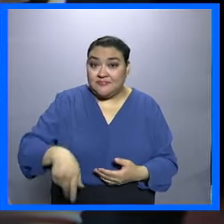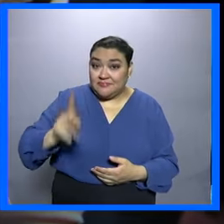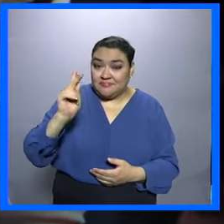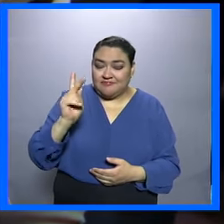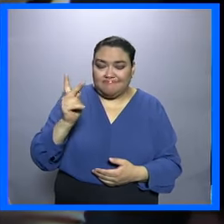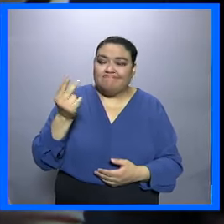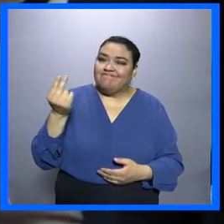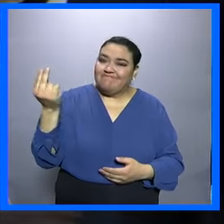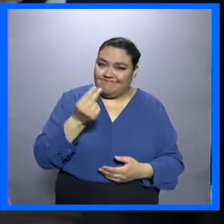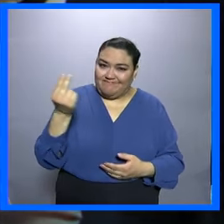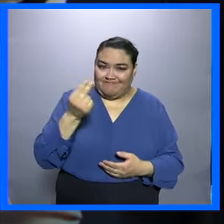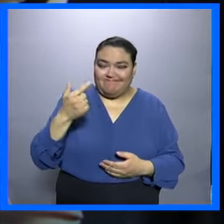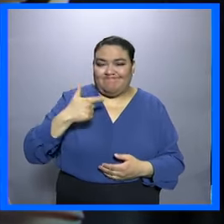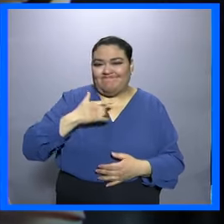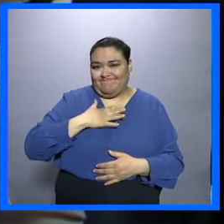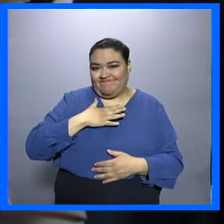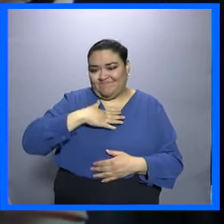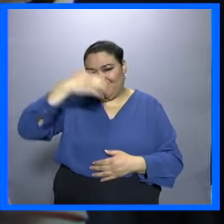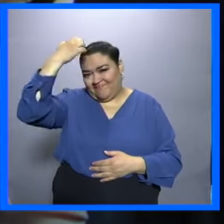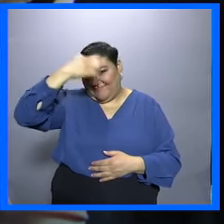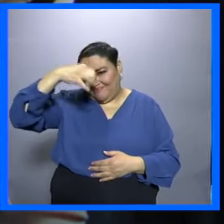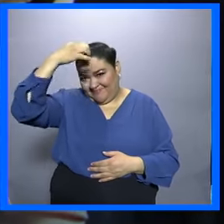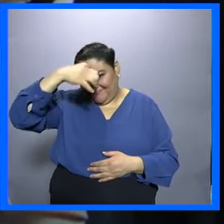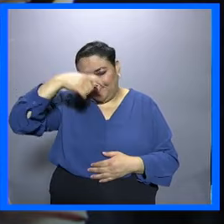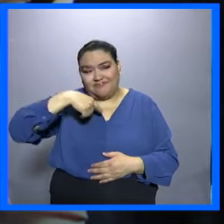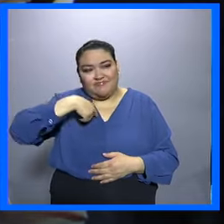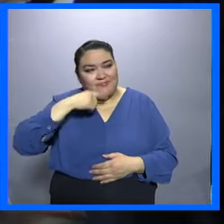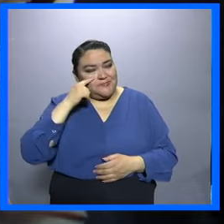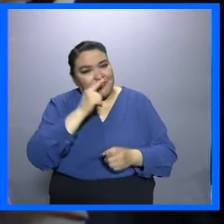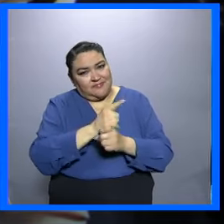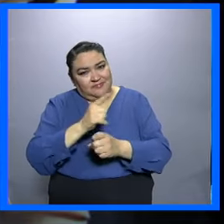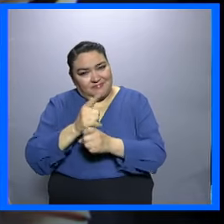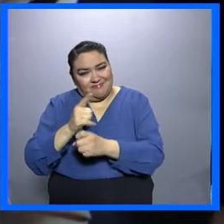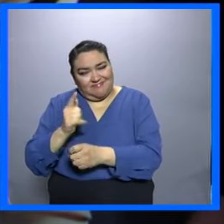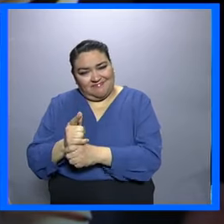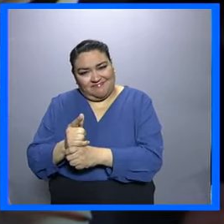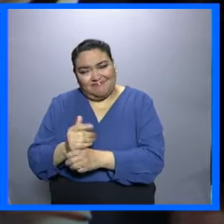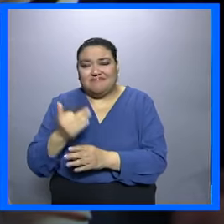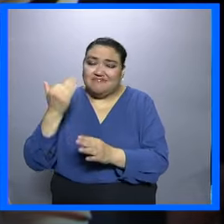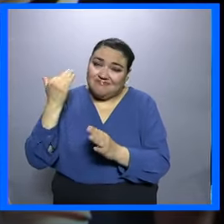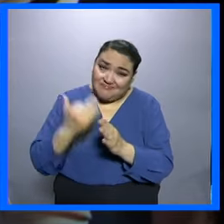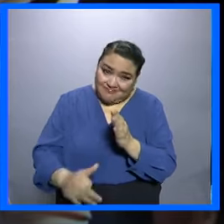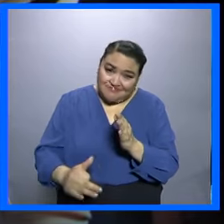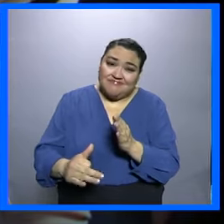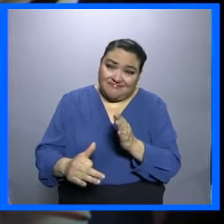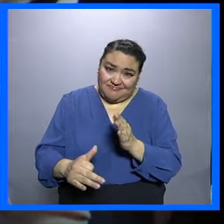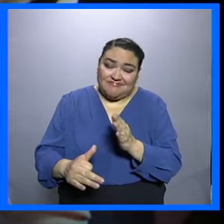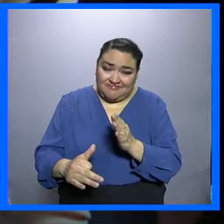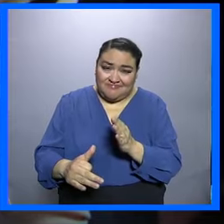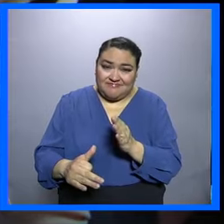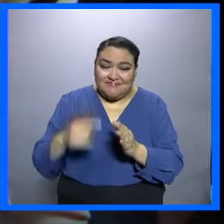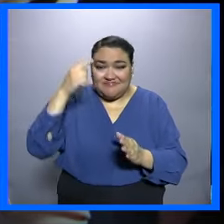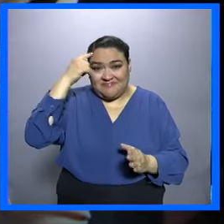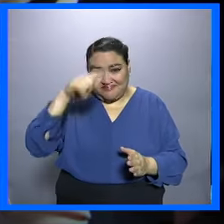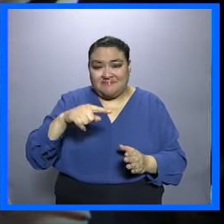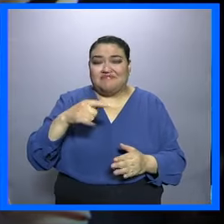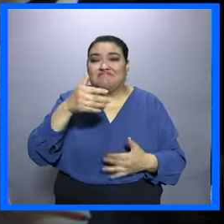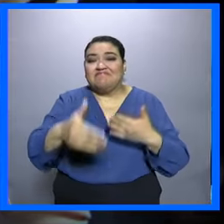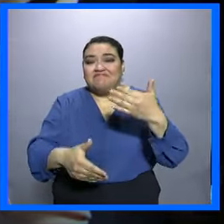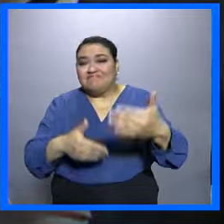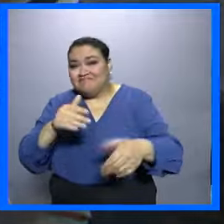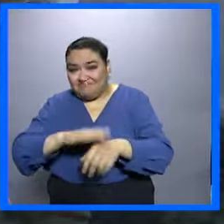pues a lo largo de mi experiencia he advertido que todavía existen algunas cuestiones en las que se tendría